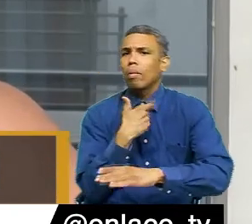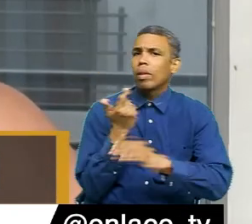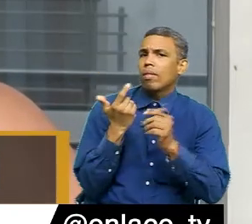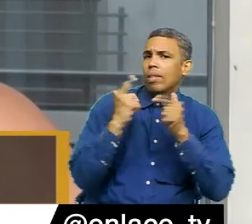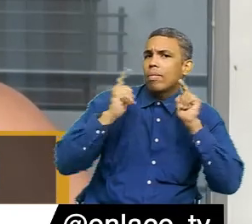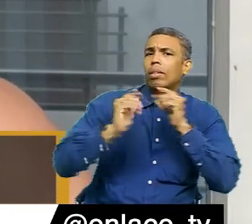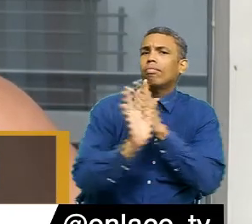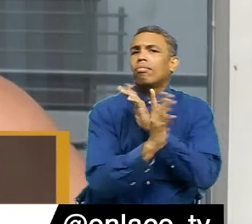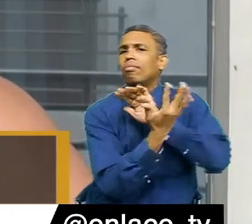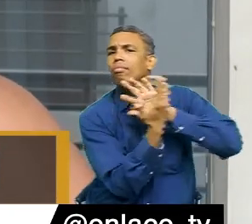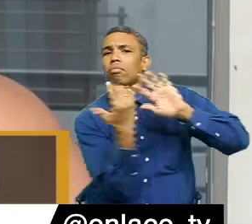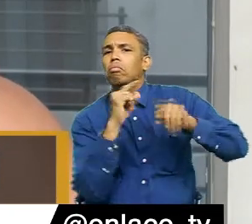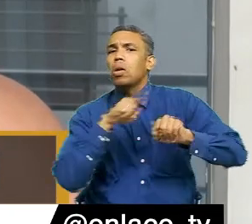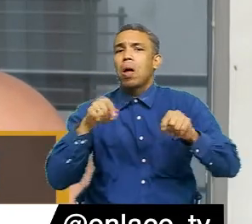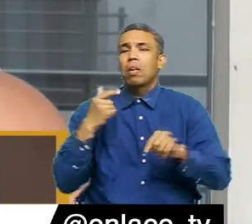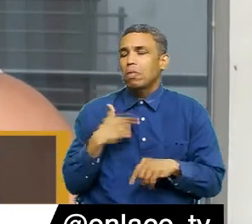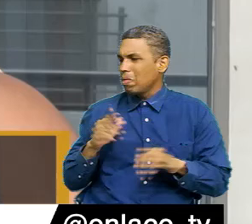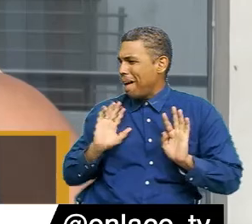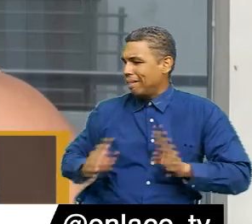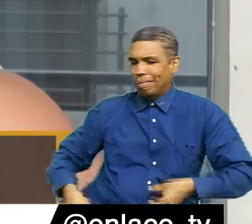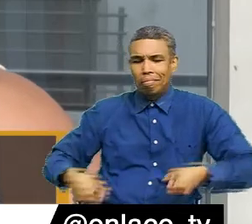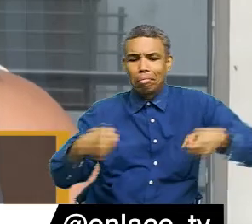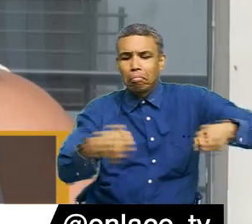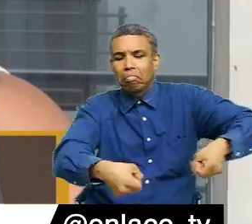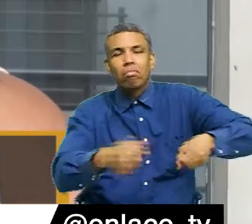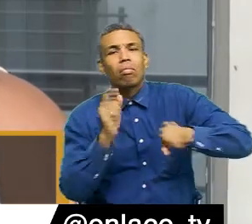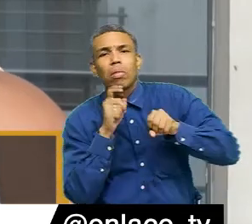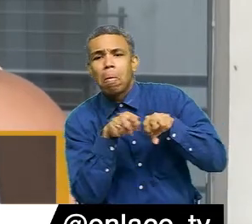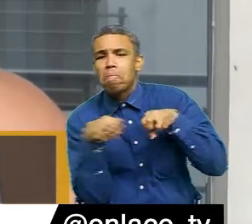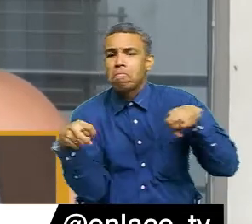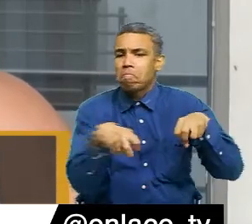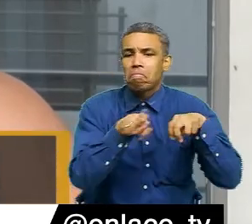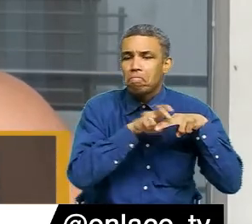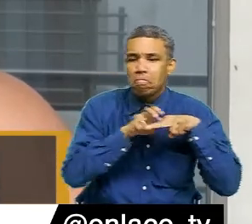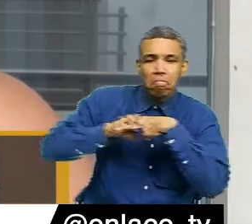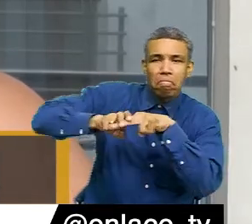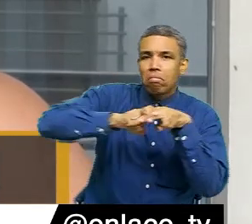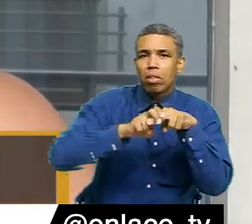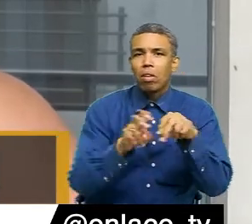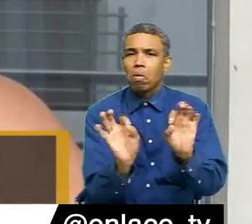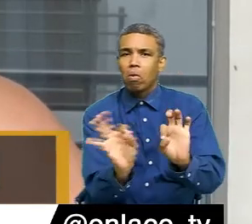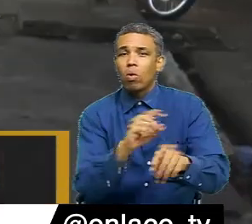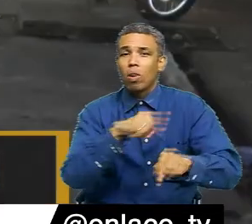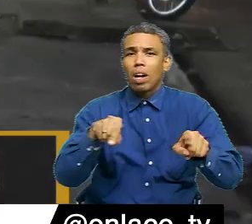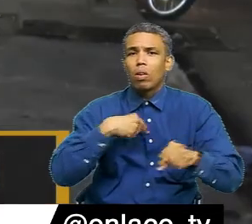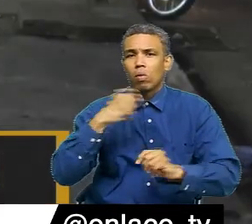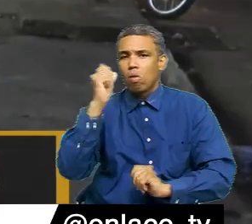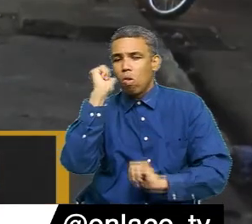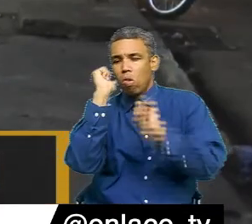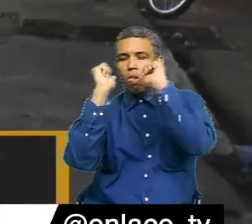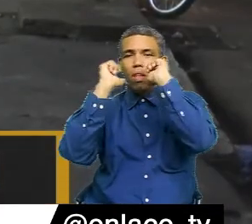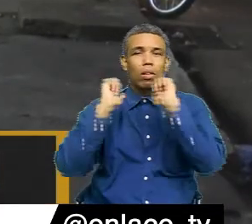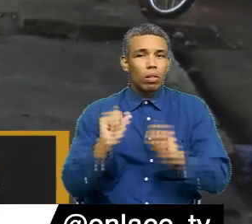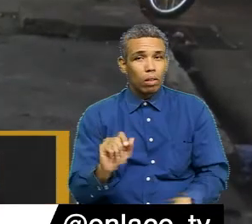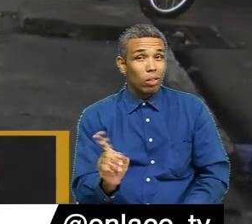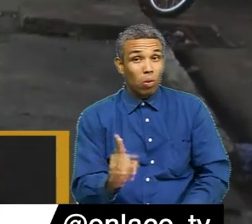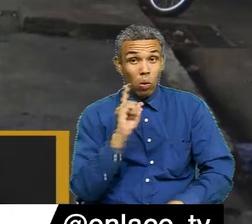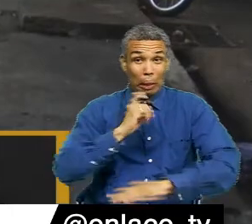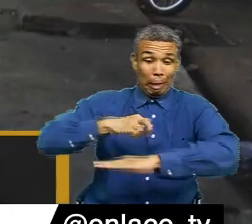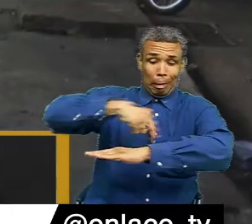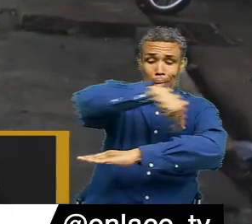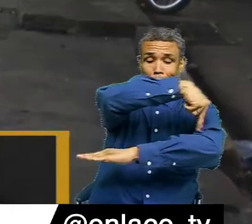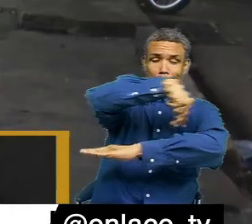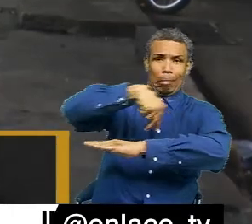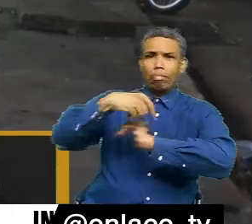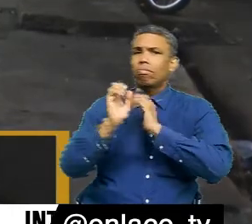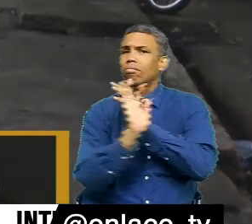son nocturnos, hay unos que ni siquiera su objeto principal es la venta de licor y aún así lo hacen. La recuperación de los andenes sigue siendo para